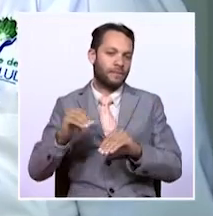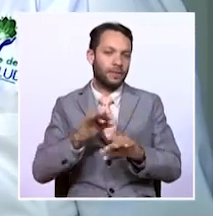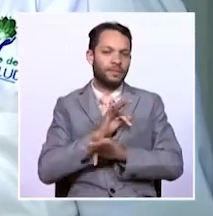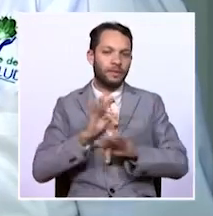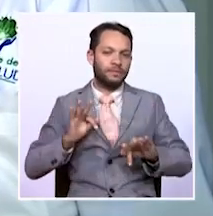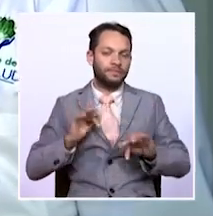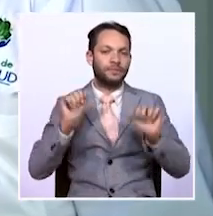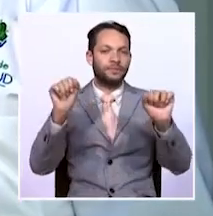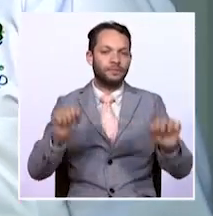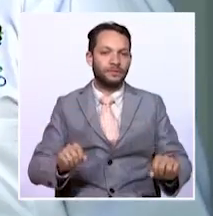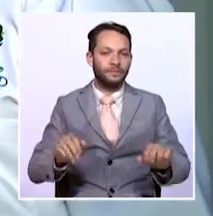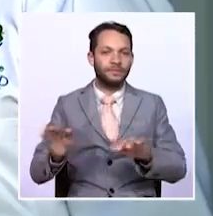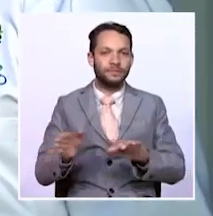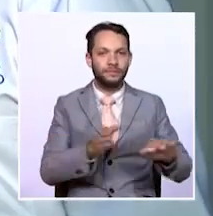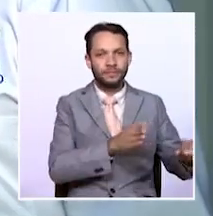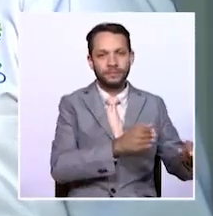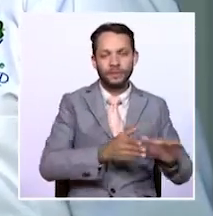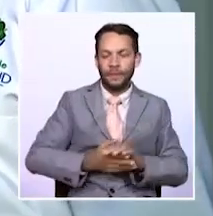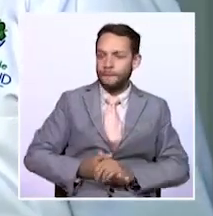lumbar.